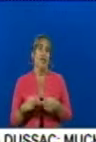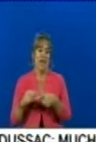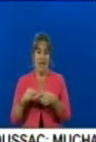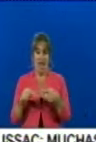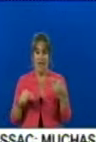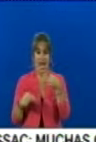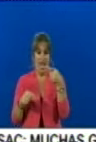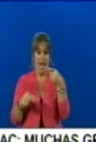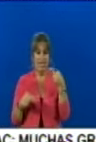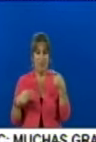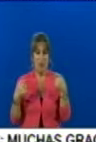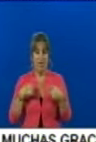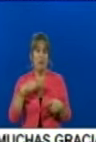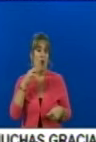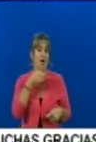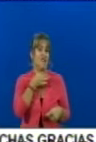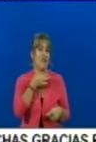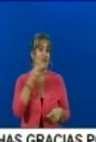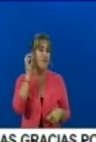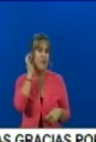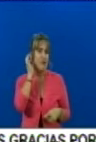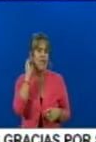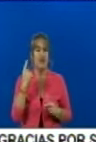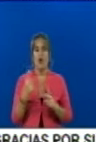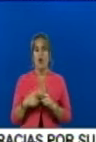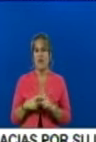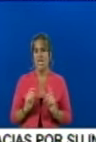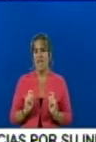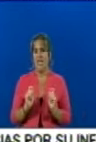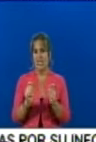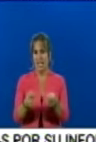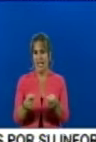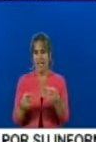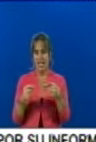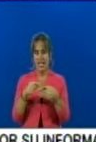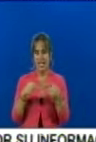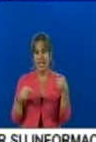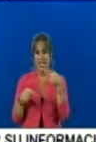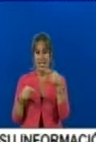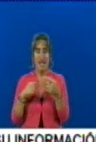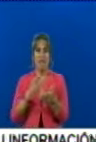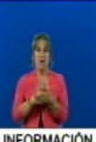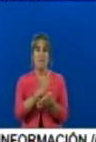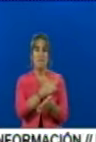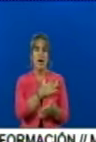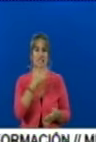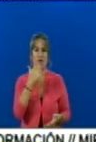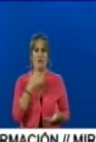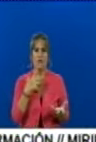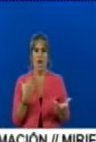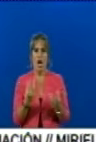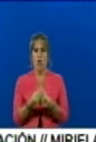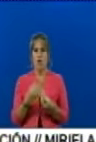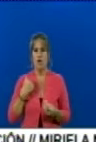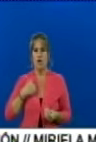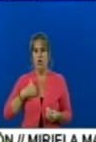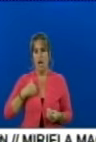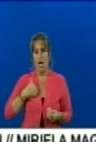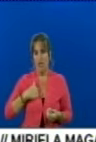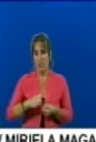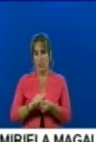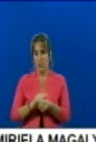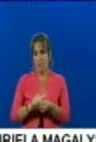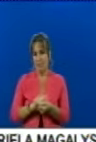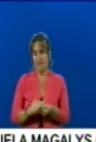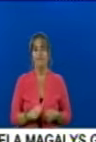que debemos de enero-febrero y entregar la crema dental de marzo-abril junto con los jabones de lavar y de